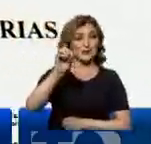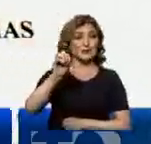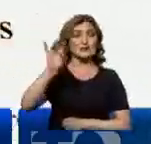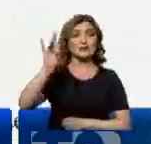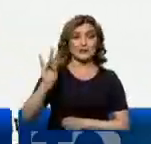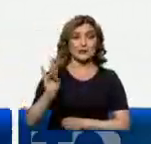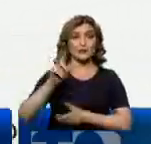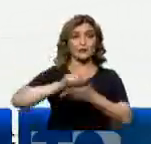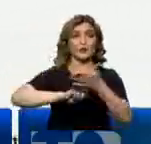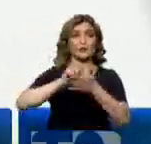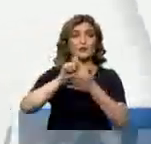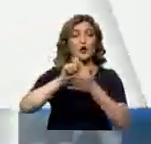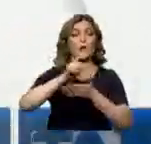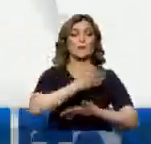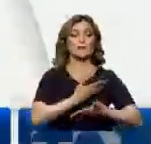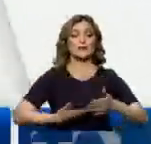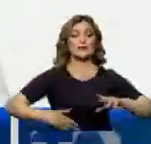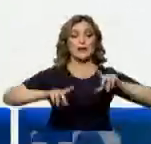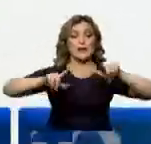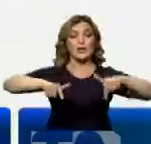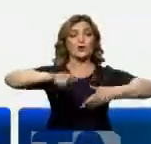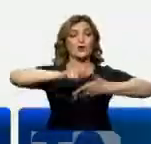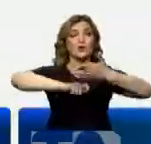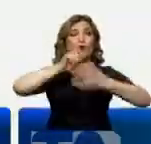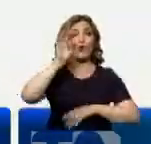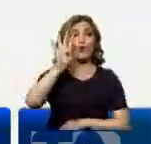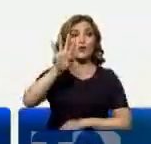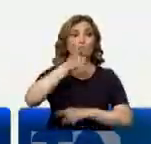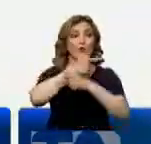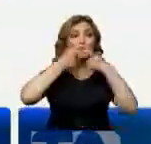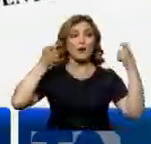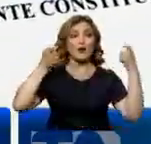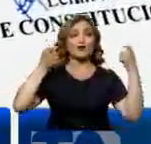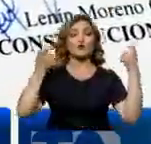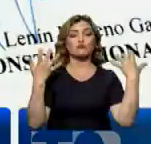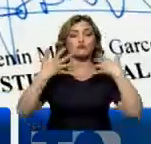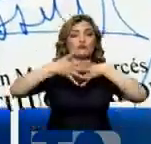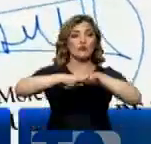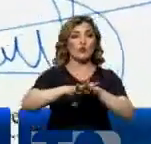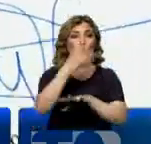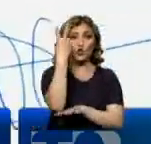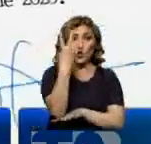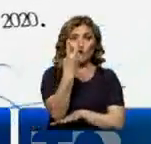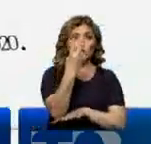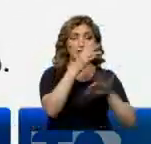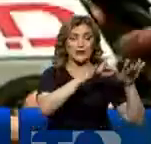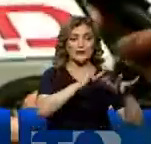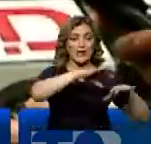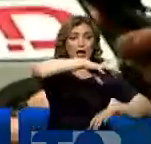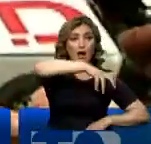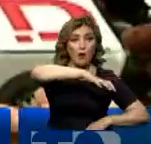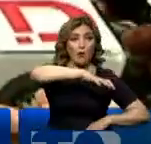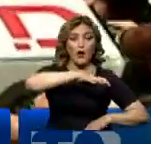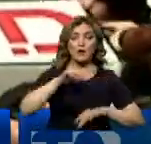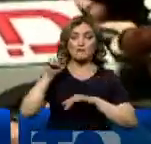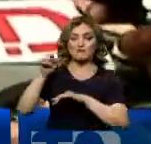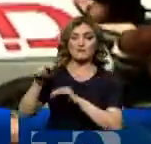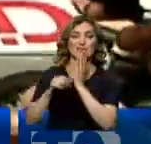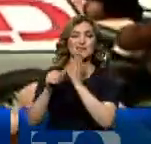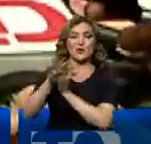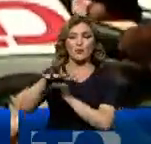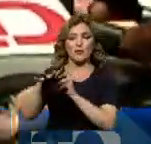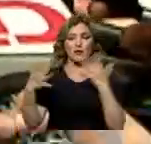el presidente este miércoles 4 de marzo, en el que se establece la fusión con la Secretaría del Agua. Voy a hacer la consulta